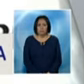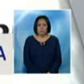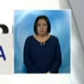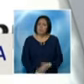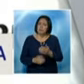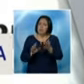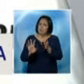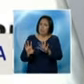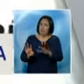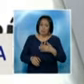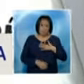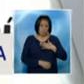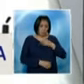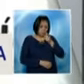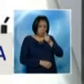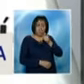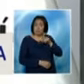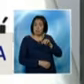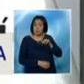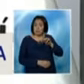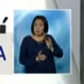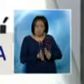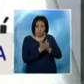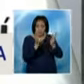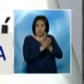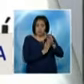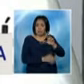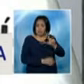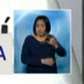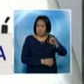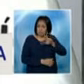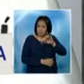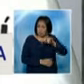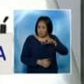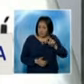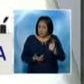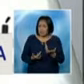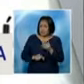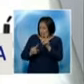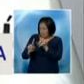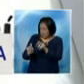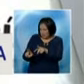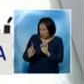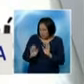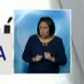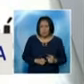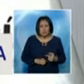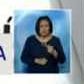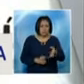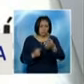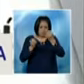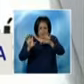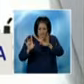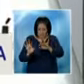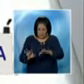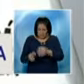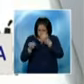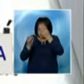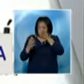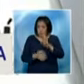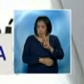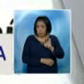Contralor, Mía Ríos, del diario La República. Una consulta, quería preguntarle sobre el informe de los